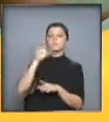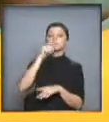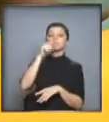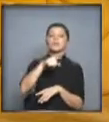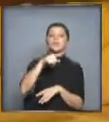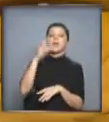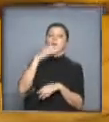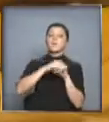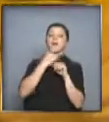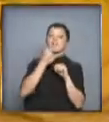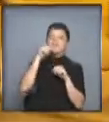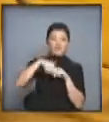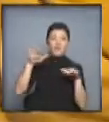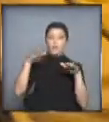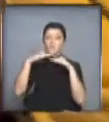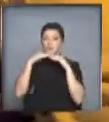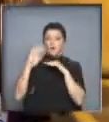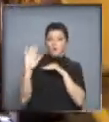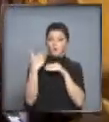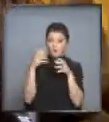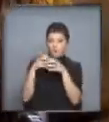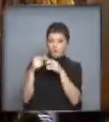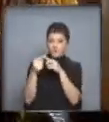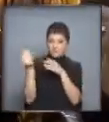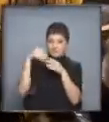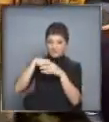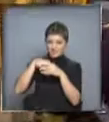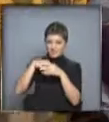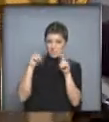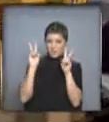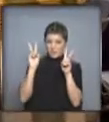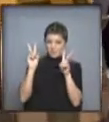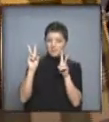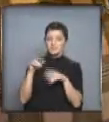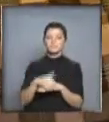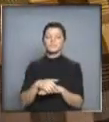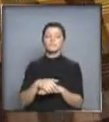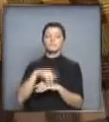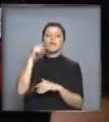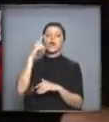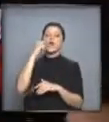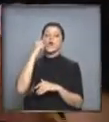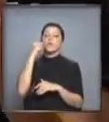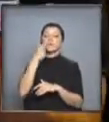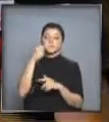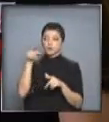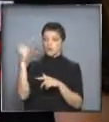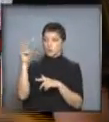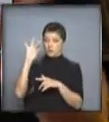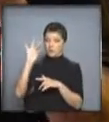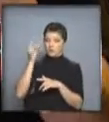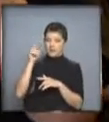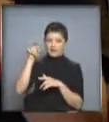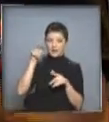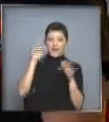militantes peronistas. ¿Quién quiere hablar? Sí, quería compartir un poco con lo que decía Daniela, creo que estoy de acuerdo con lo que dice ella. Daniela de la